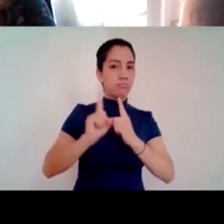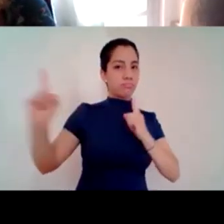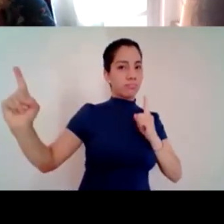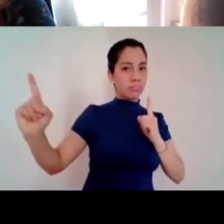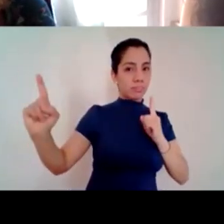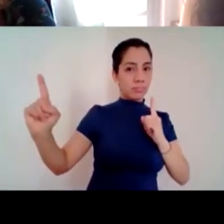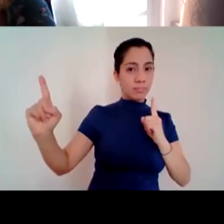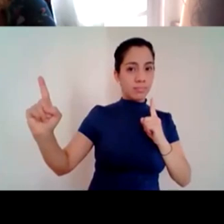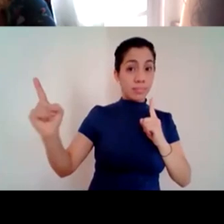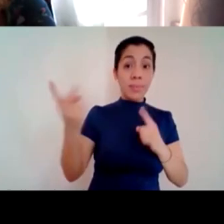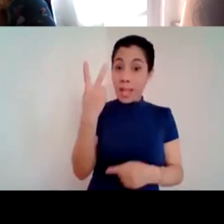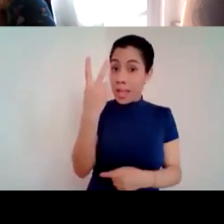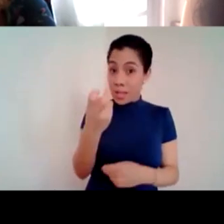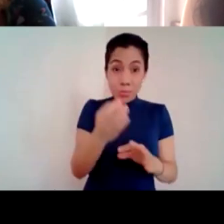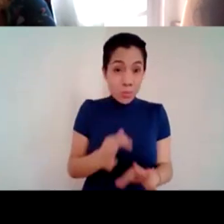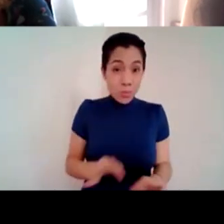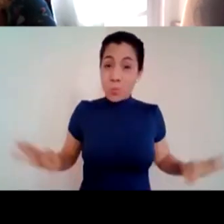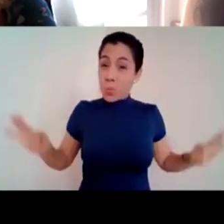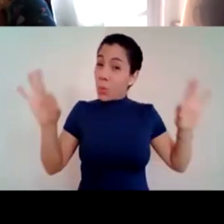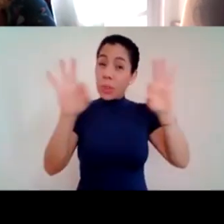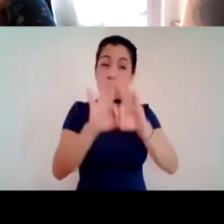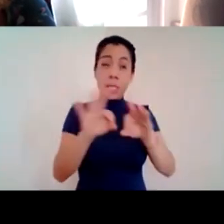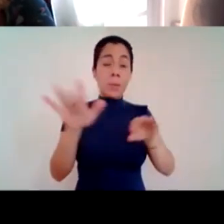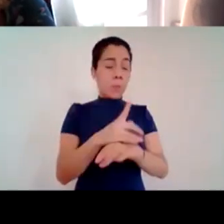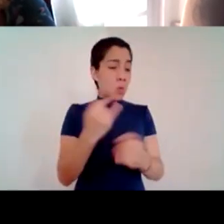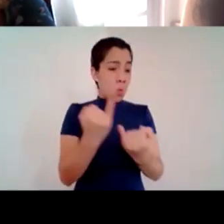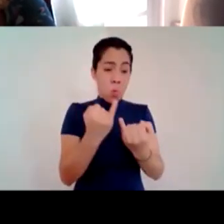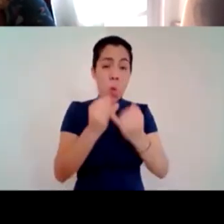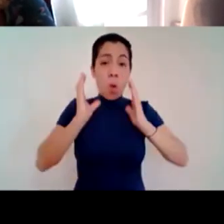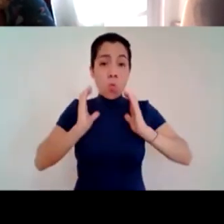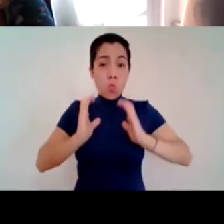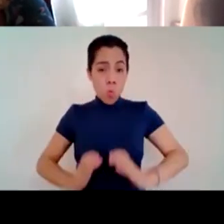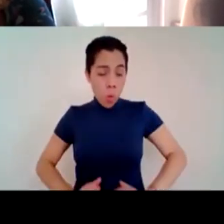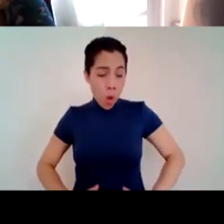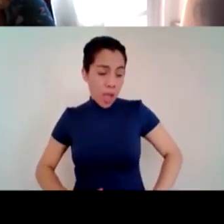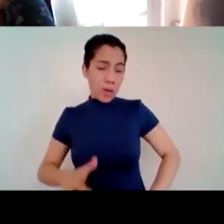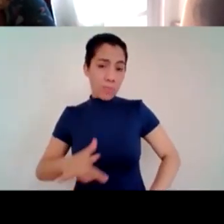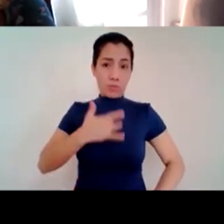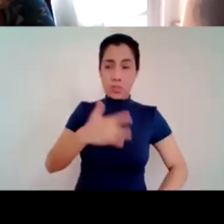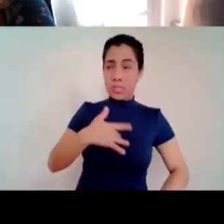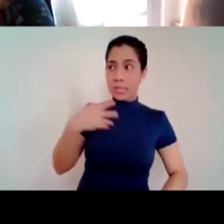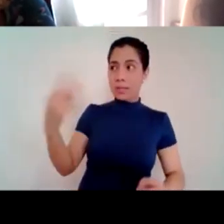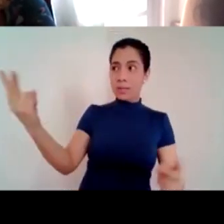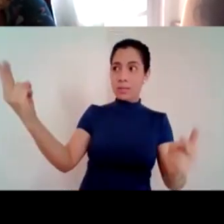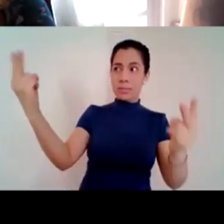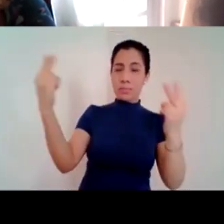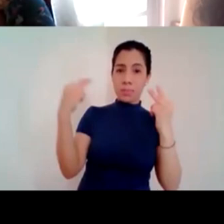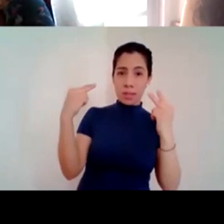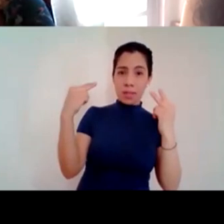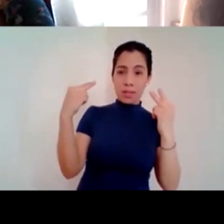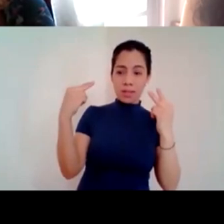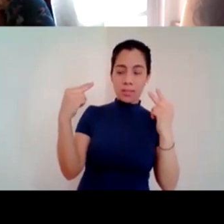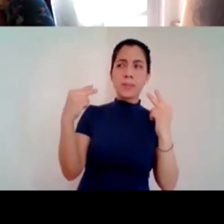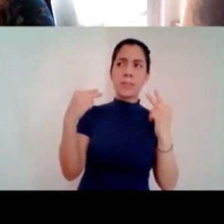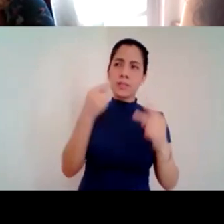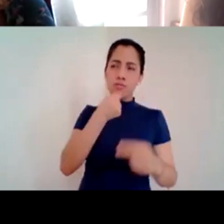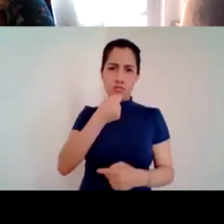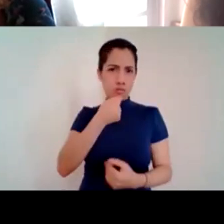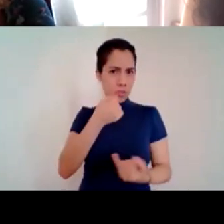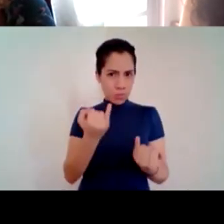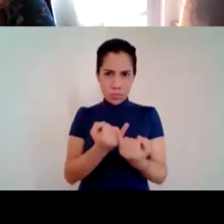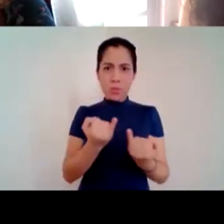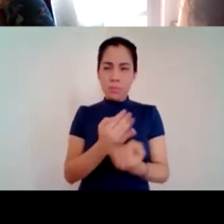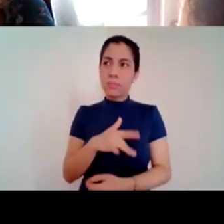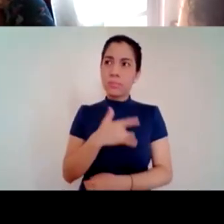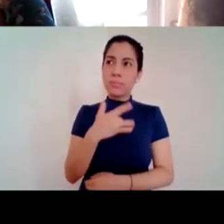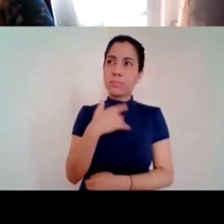pasa por el cuerpo por las sensaciones por las miradas y los niños y las niñas son eso lo que pasa es que insistimos en que